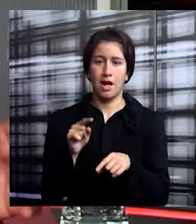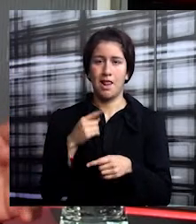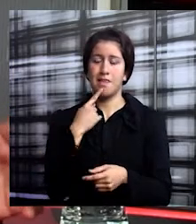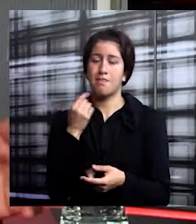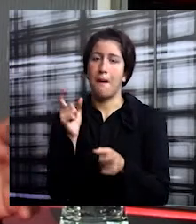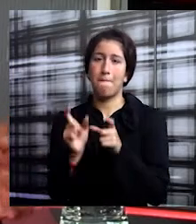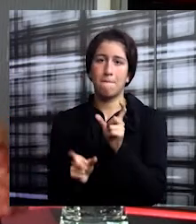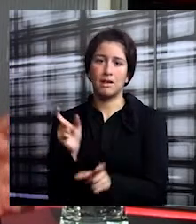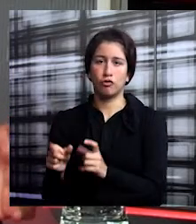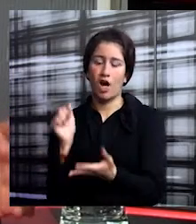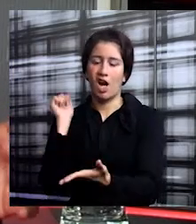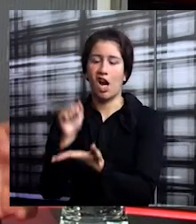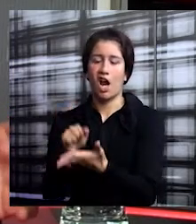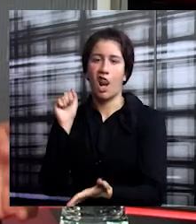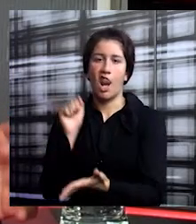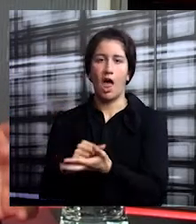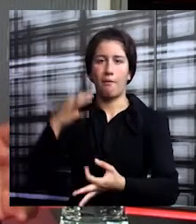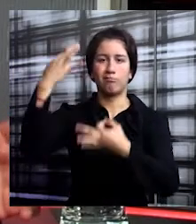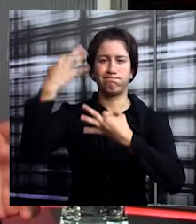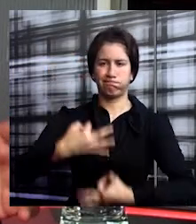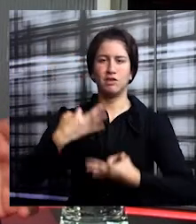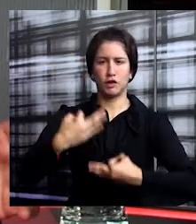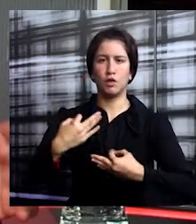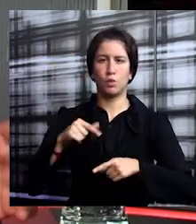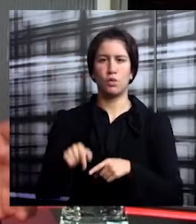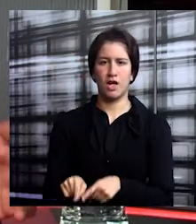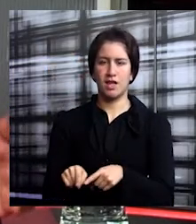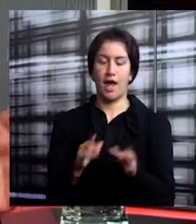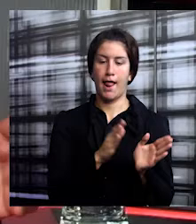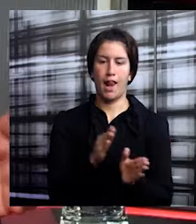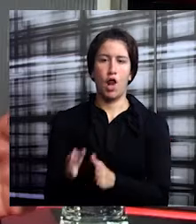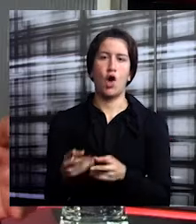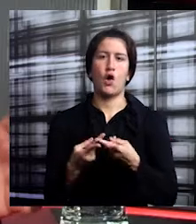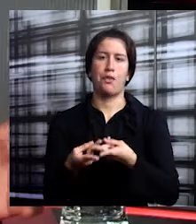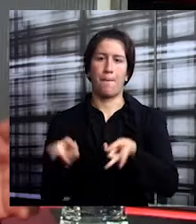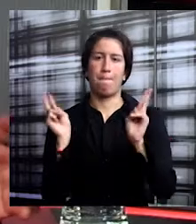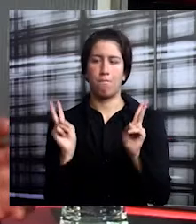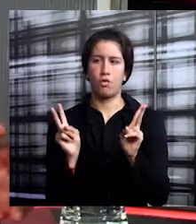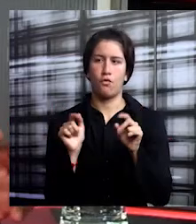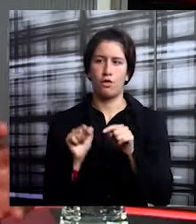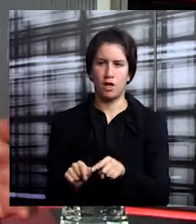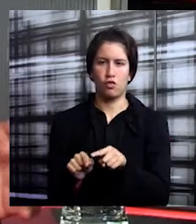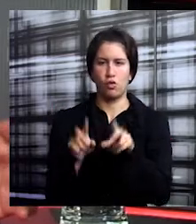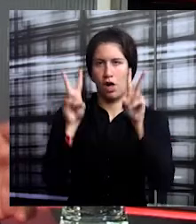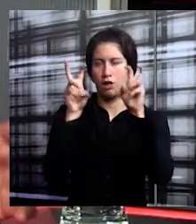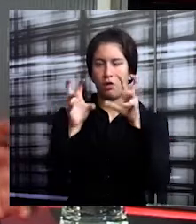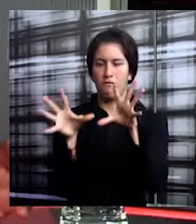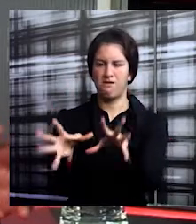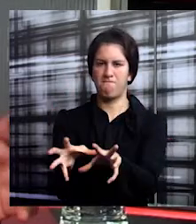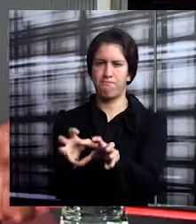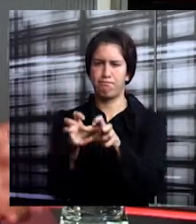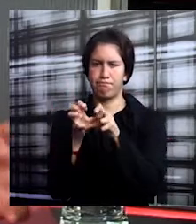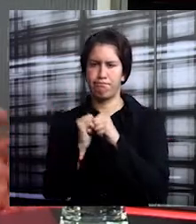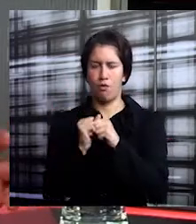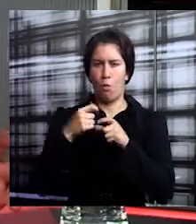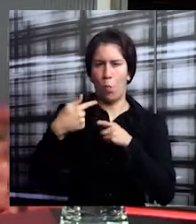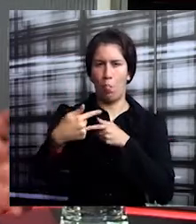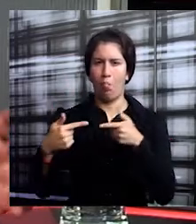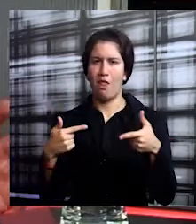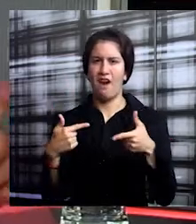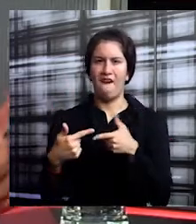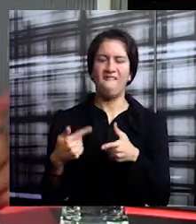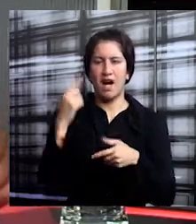porque eventualmente las fuerzas de control del orden público están, comillas, amarradas en un debate ideológico o